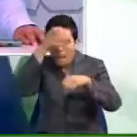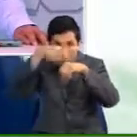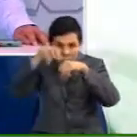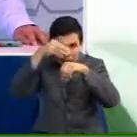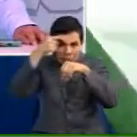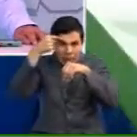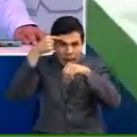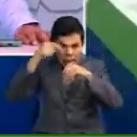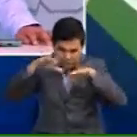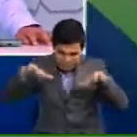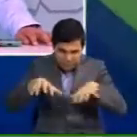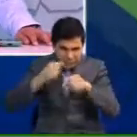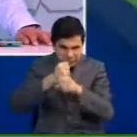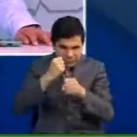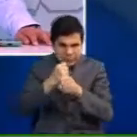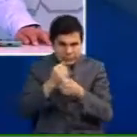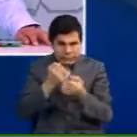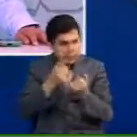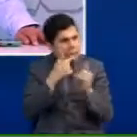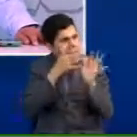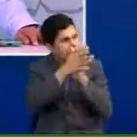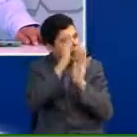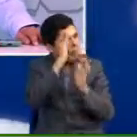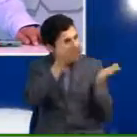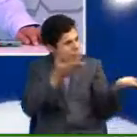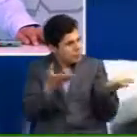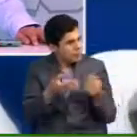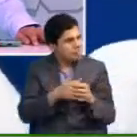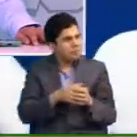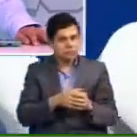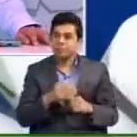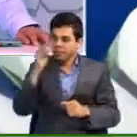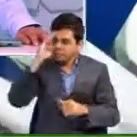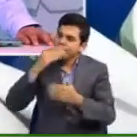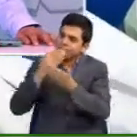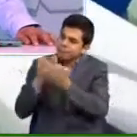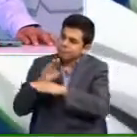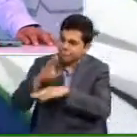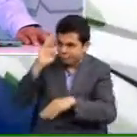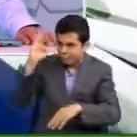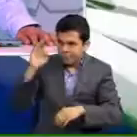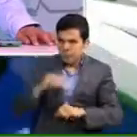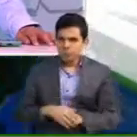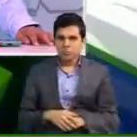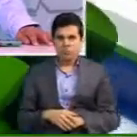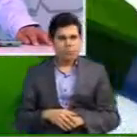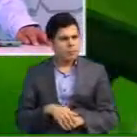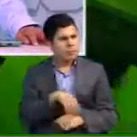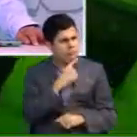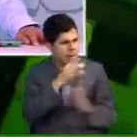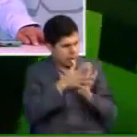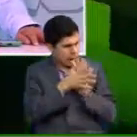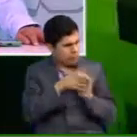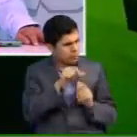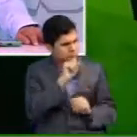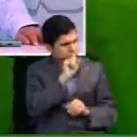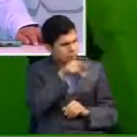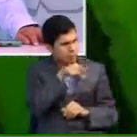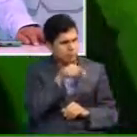gracias queríamos preguntarle si usted me corregirá la cifra tenemos entendido que ustedes están perdiendo hasta